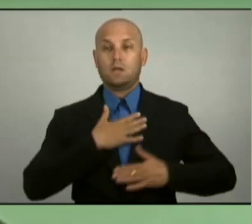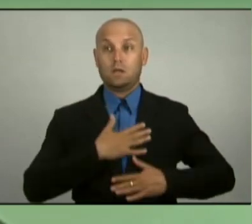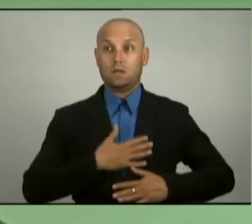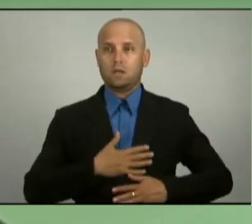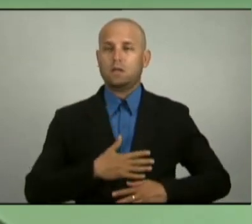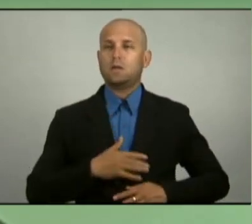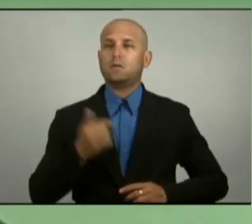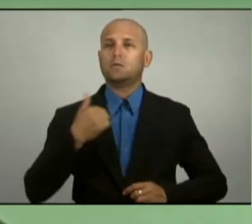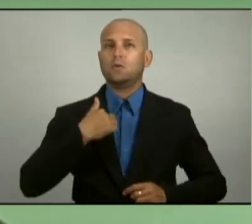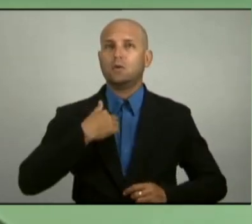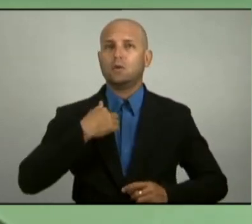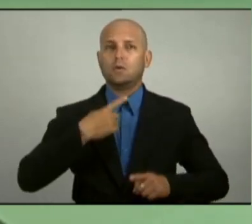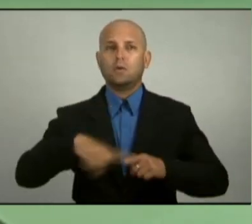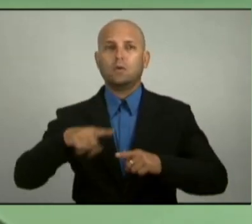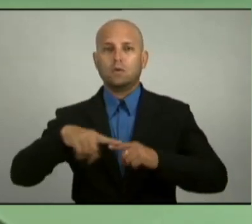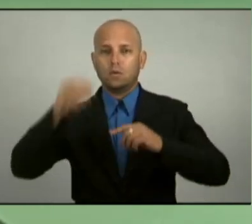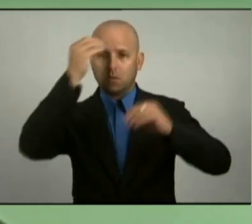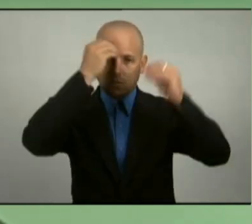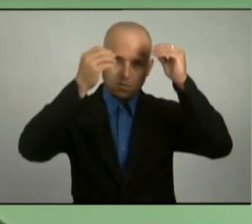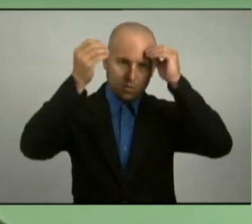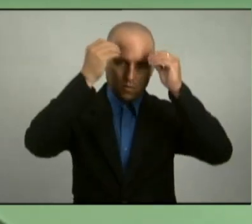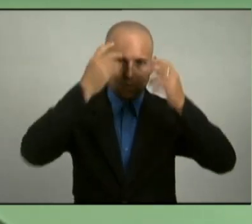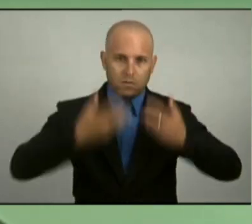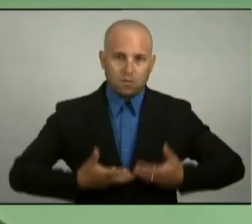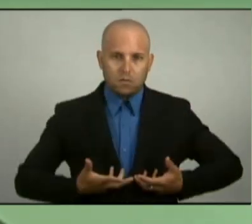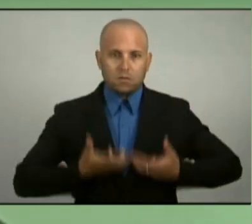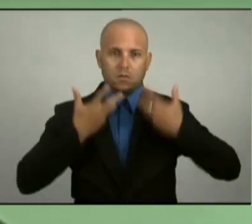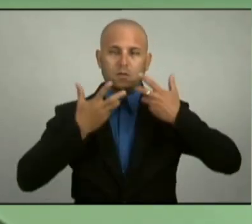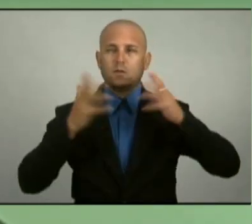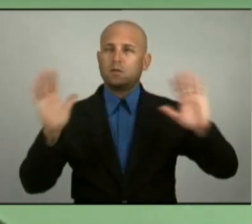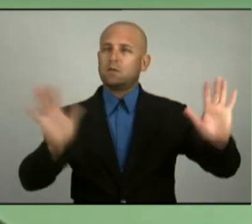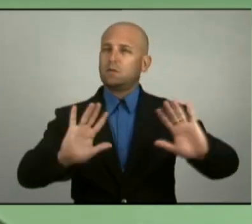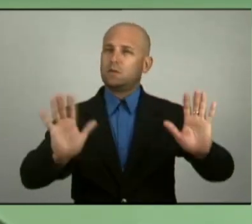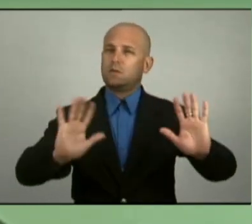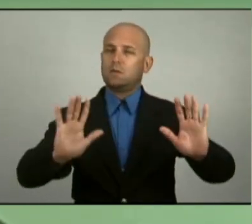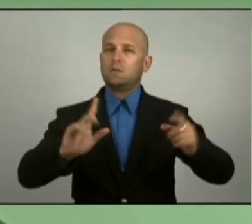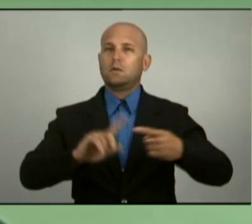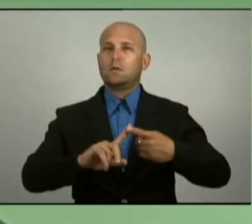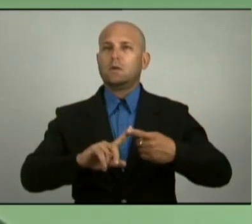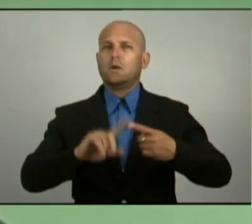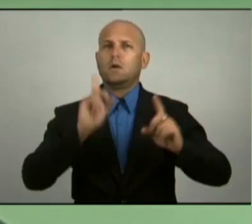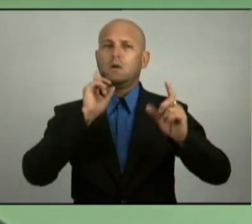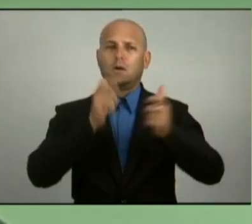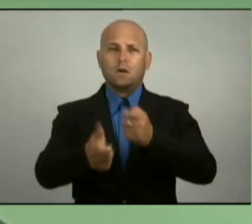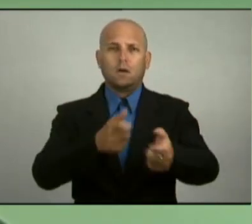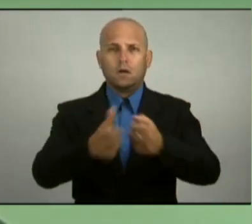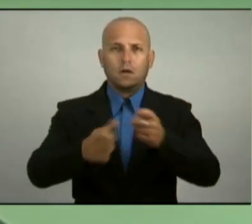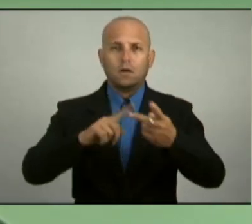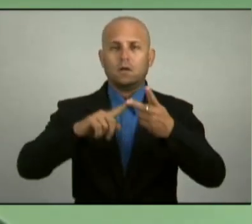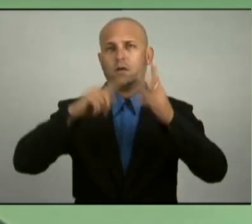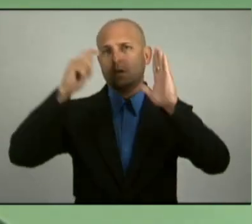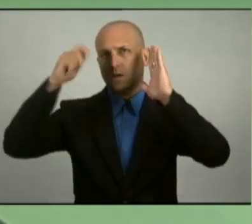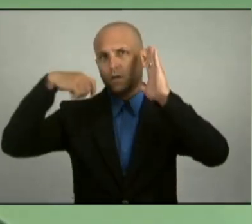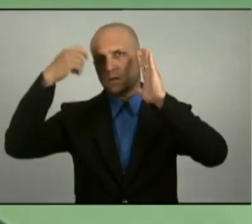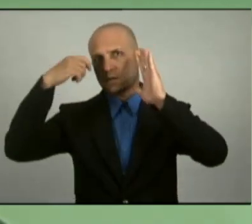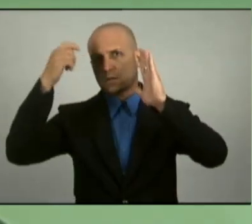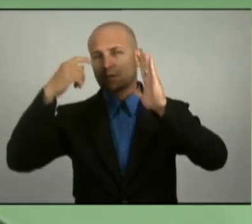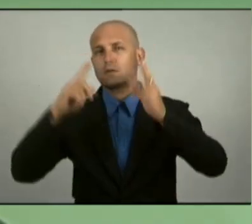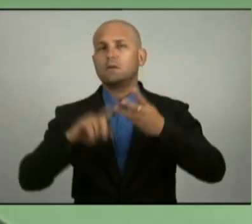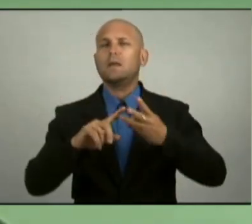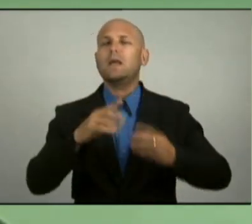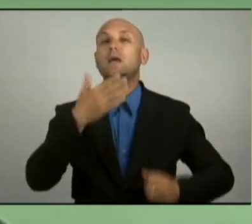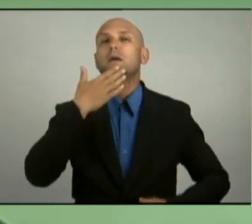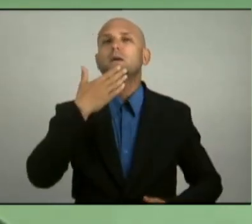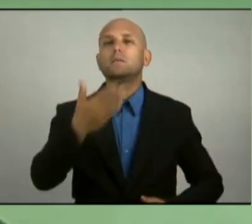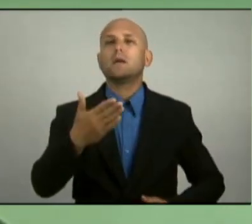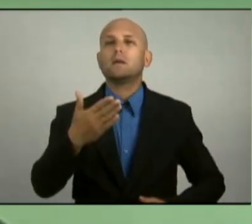evitar todo aquello que nos pueda alterar nuestro sistema nervioso o sea juego violento eh se recomienda más bien los juegos de mesa